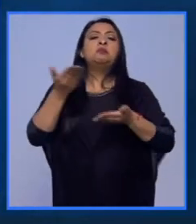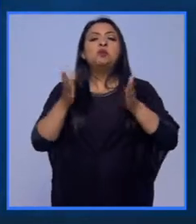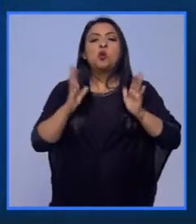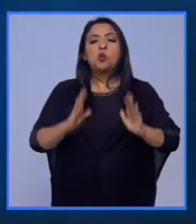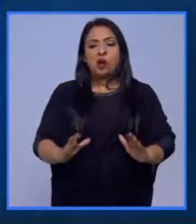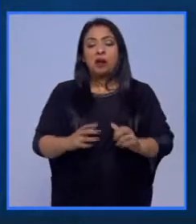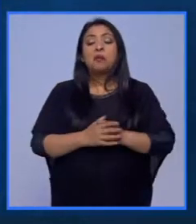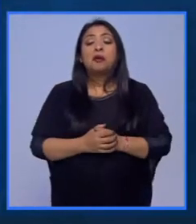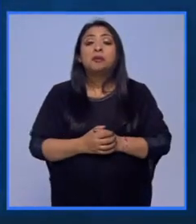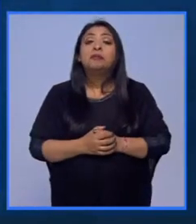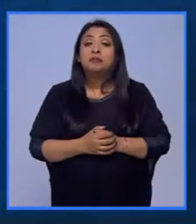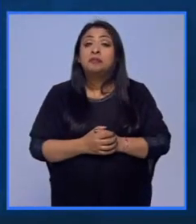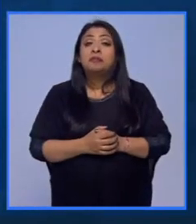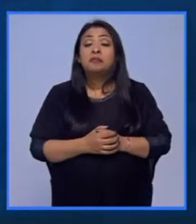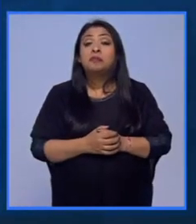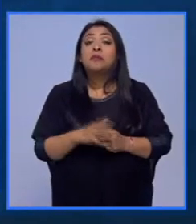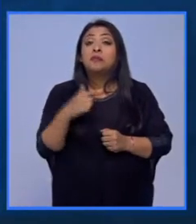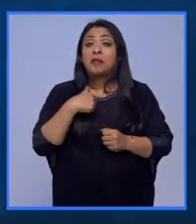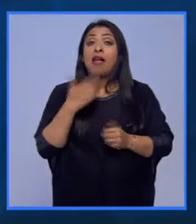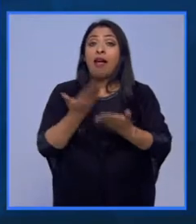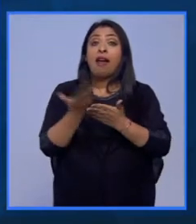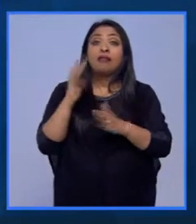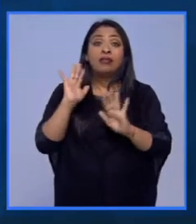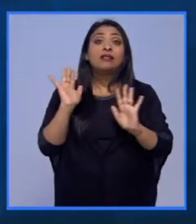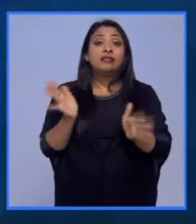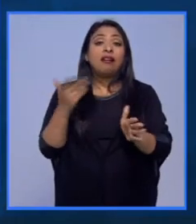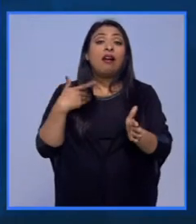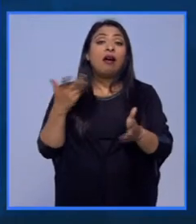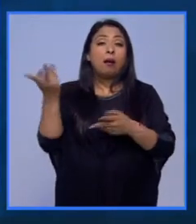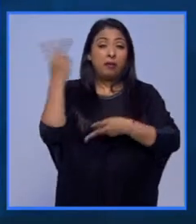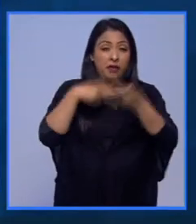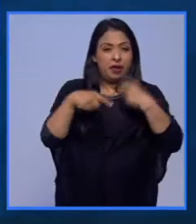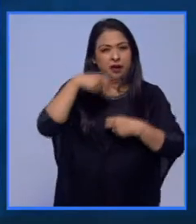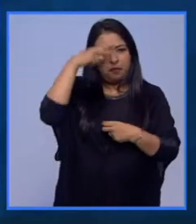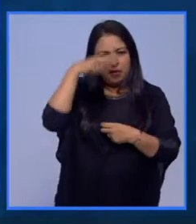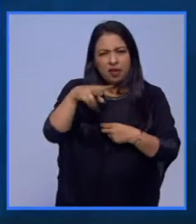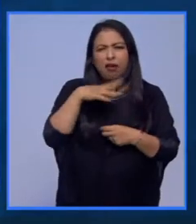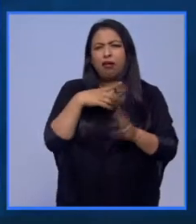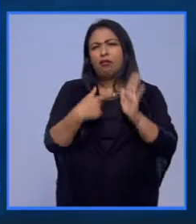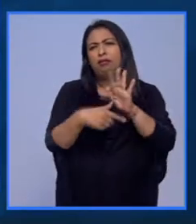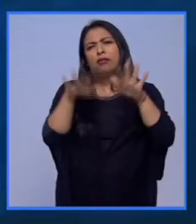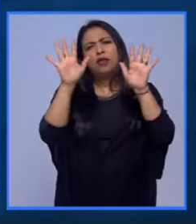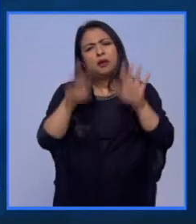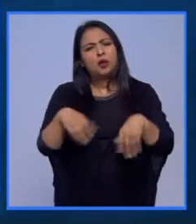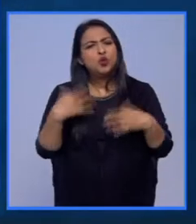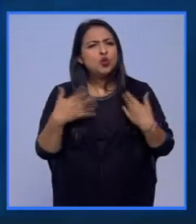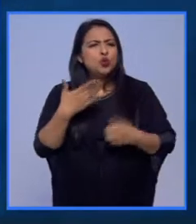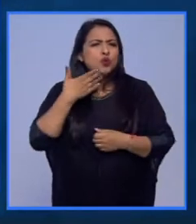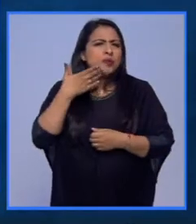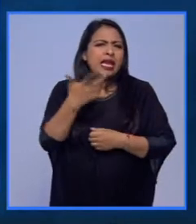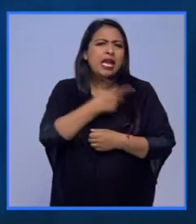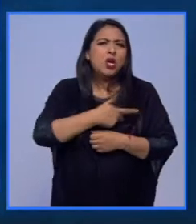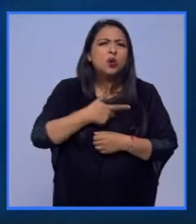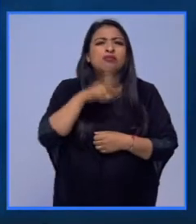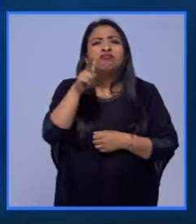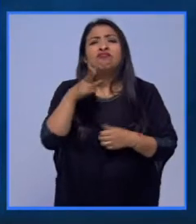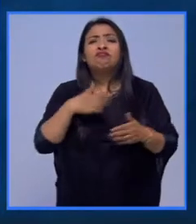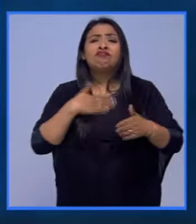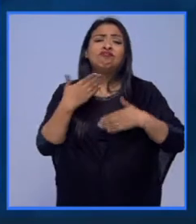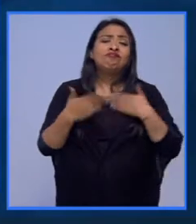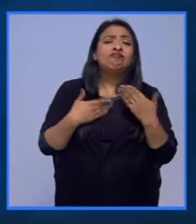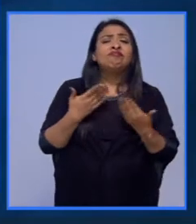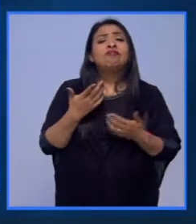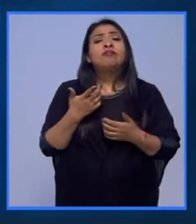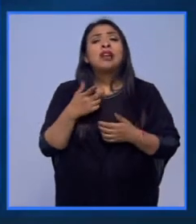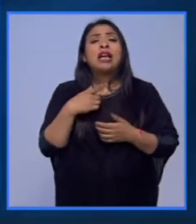cuerpo. Y esta familia Diabetes ya ha estado anteriormente en México, se ha presentado con un enorme éxito porque es carismático y